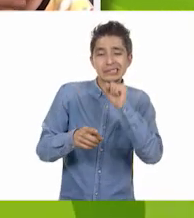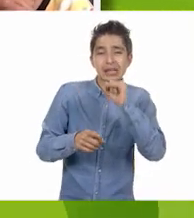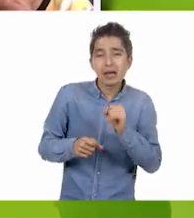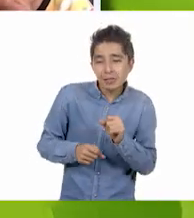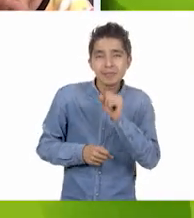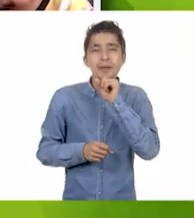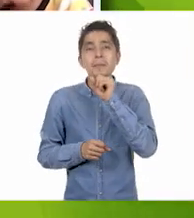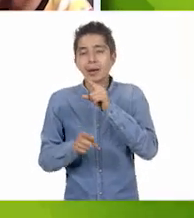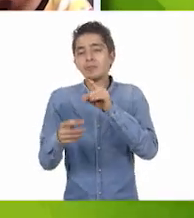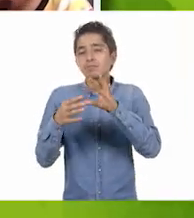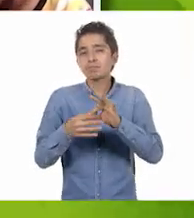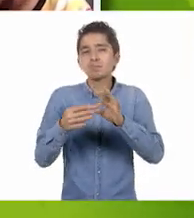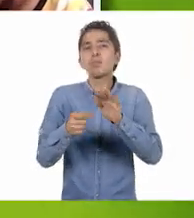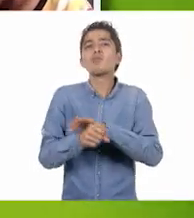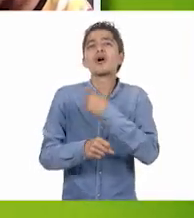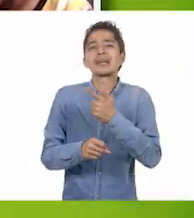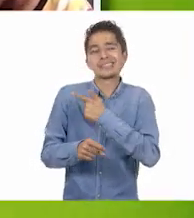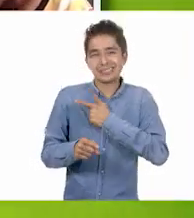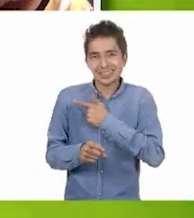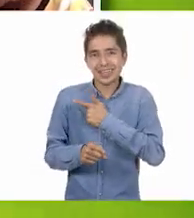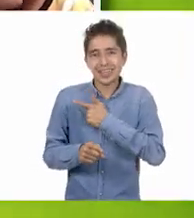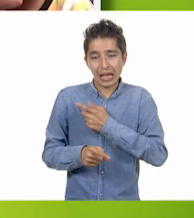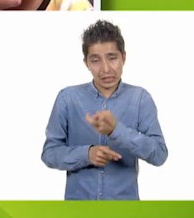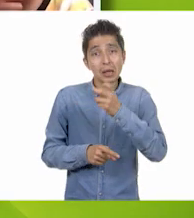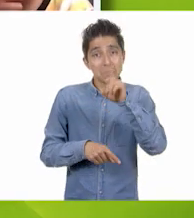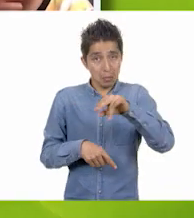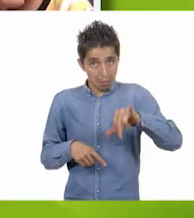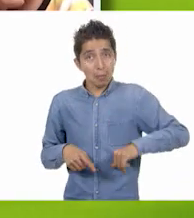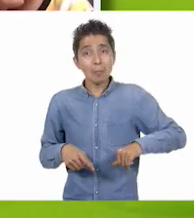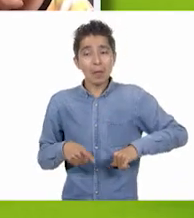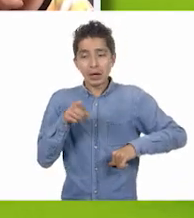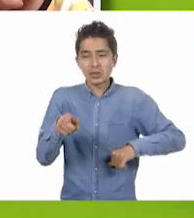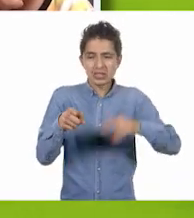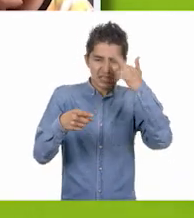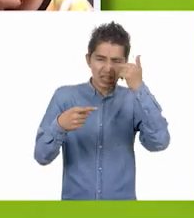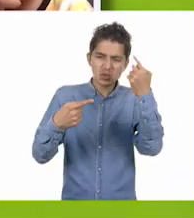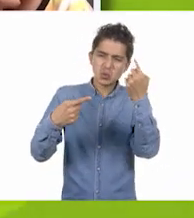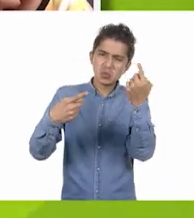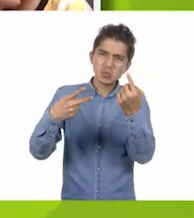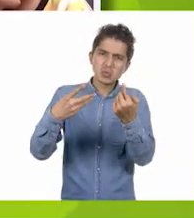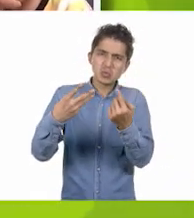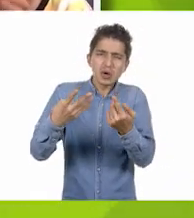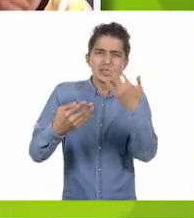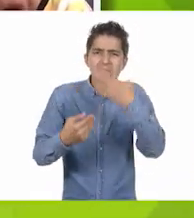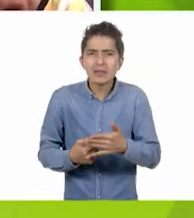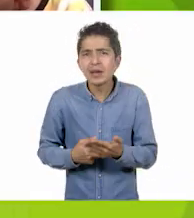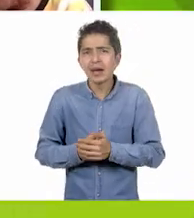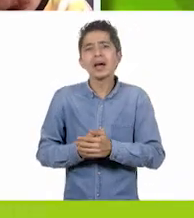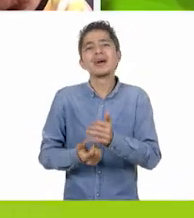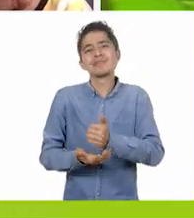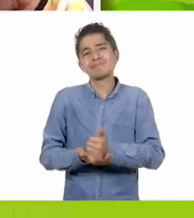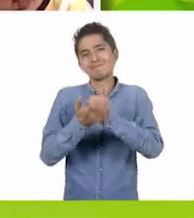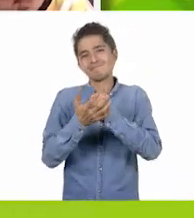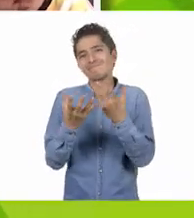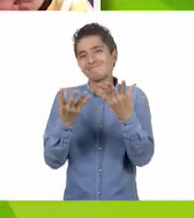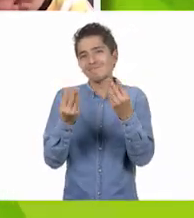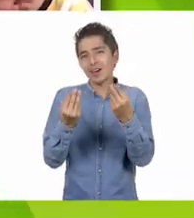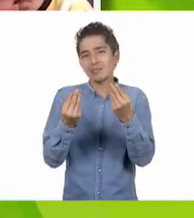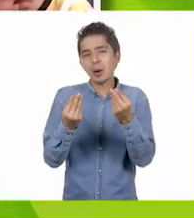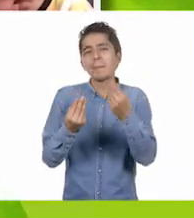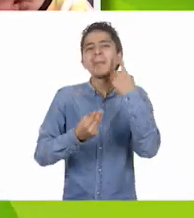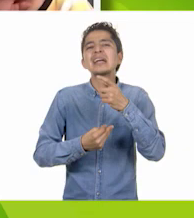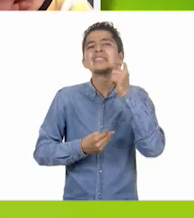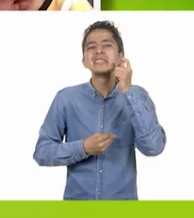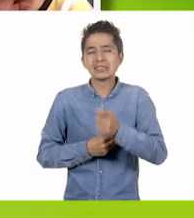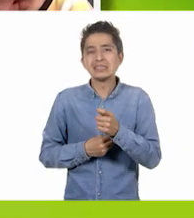por contarme por qué les gusta. Esto es como muy interesante saber sus razones y yo creo que nos va a ayudar mucho para que